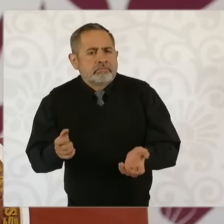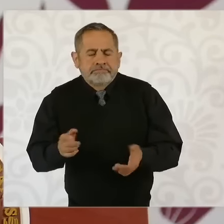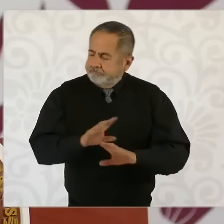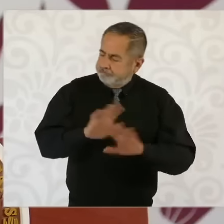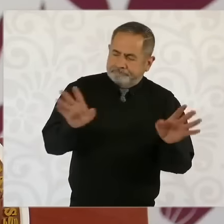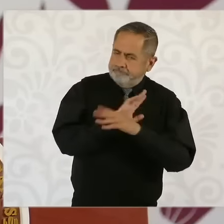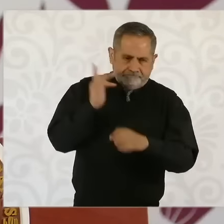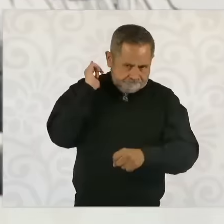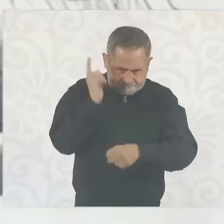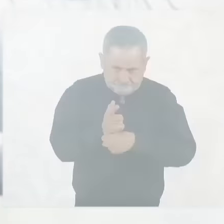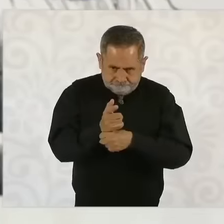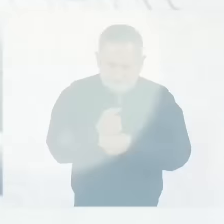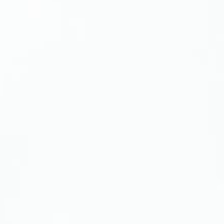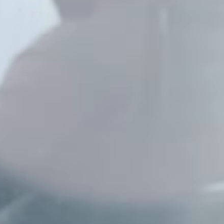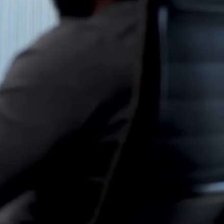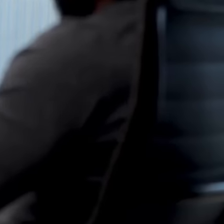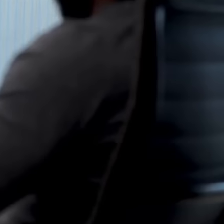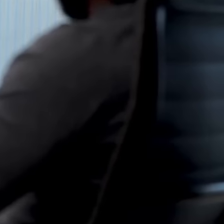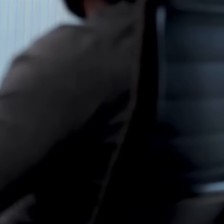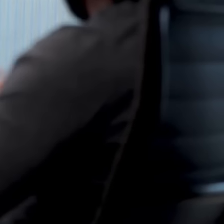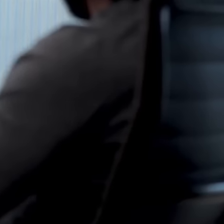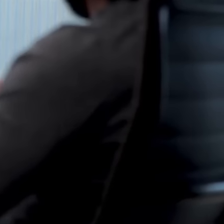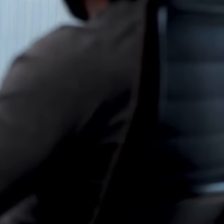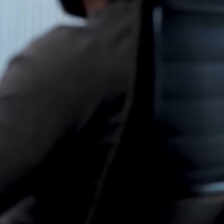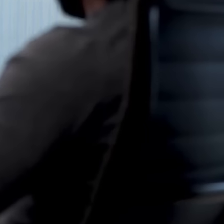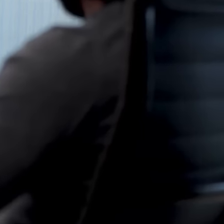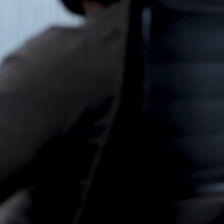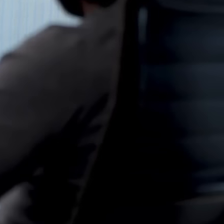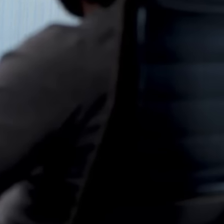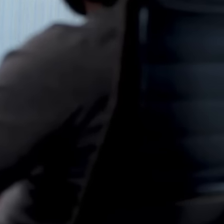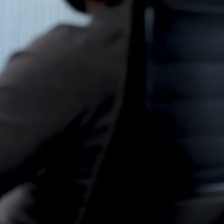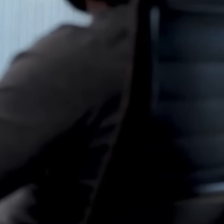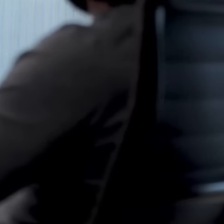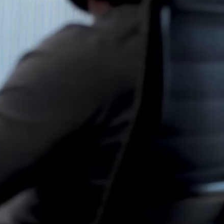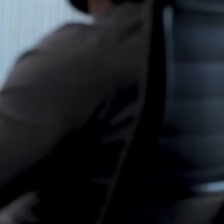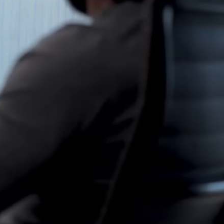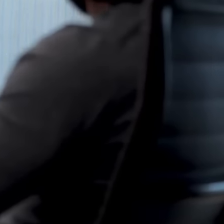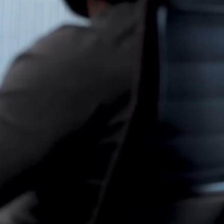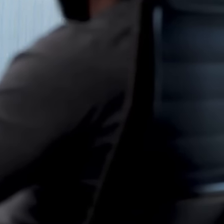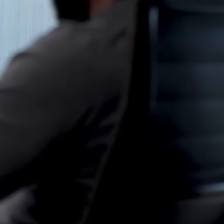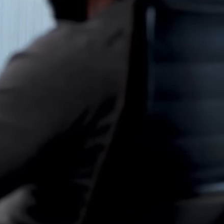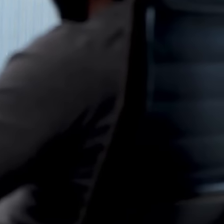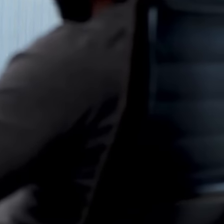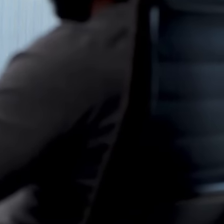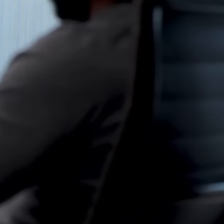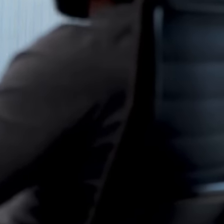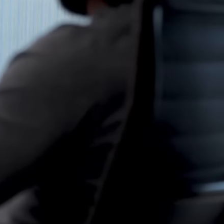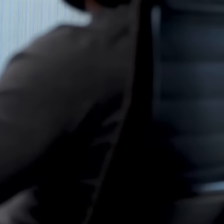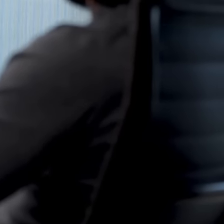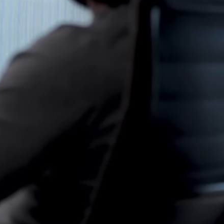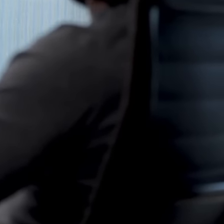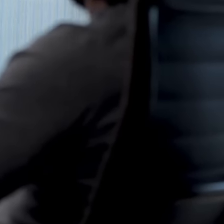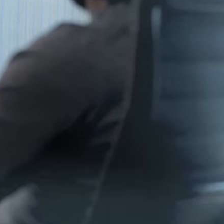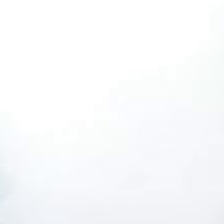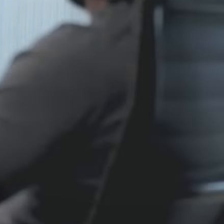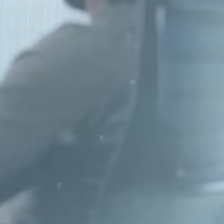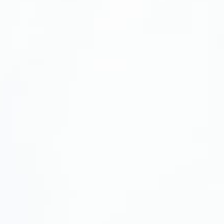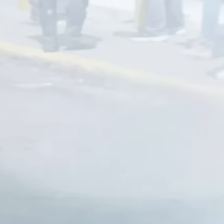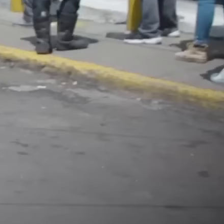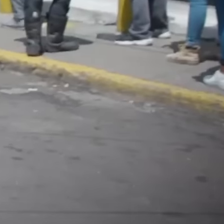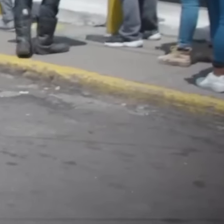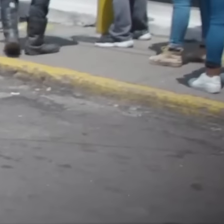conocer que Banco Azteca, propiedad del presunto deudor fiscal Ricardo Salinas Pliego, ya no participa como institución con